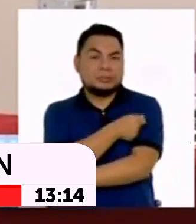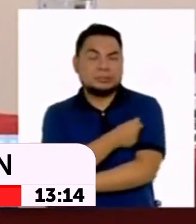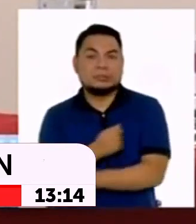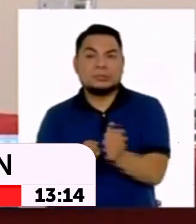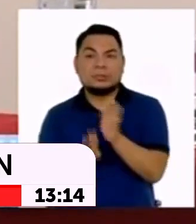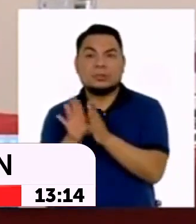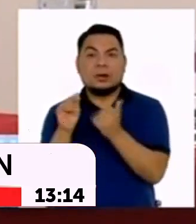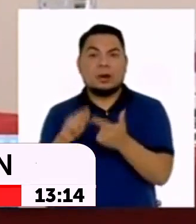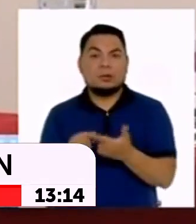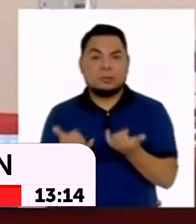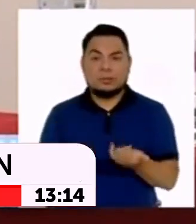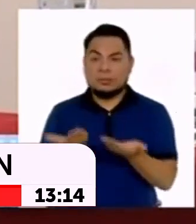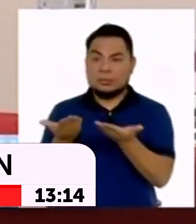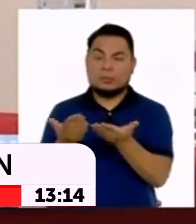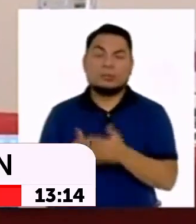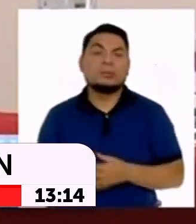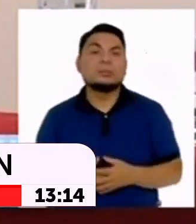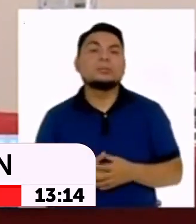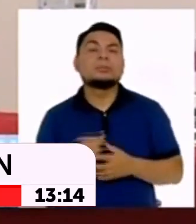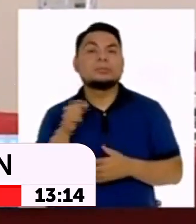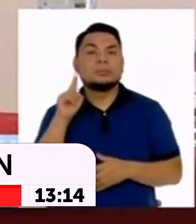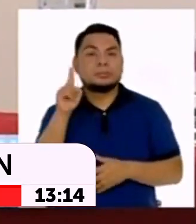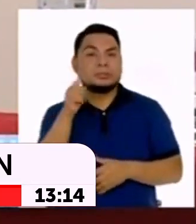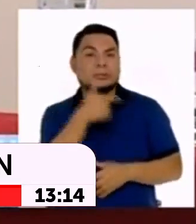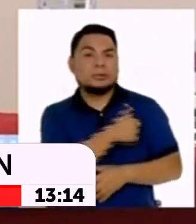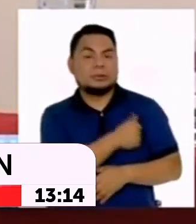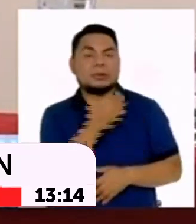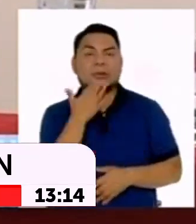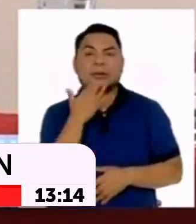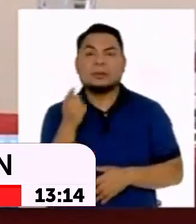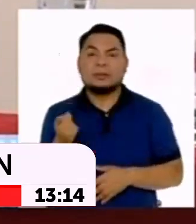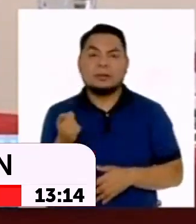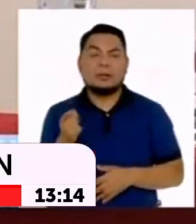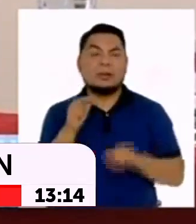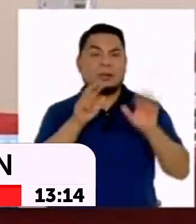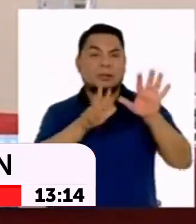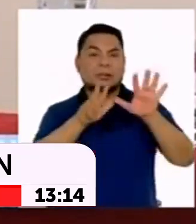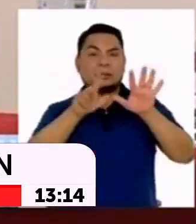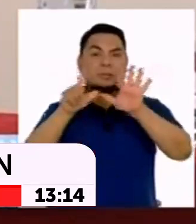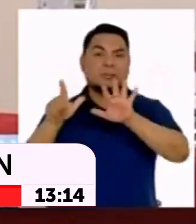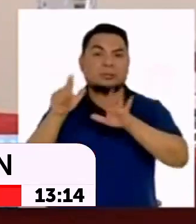vacunación hasta el momento. Con primera dosis tenemos, como decía, el